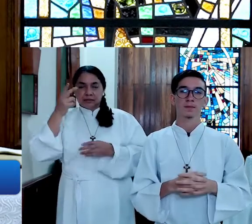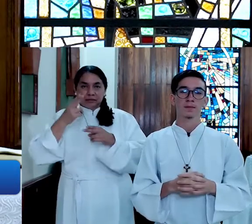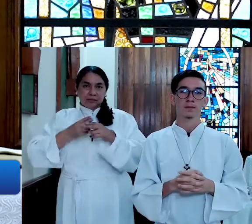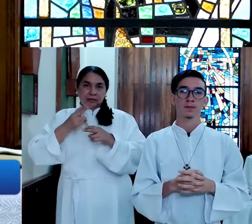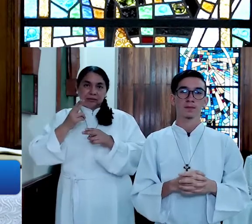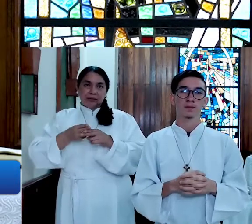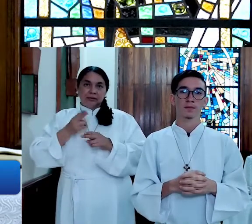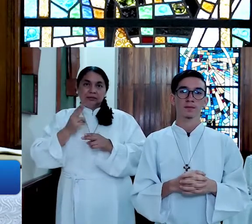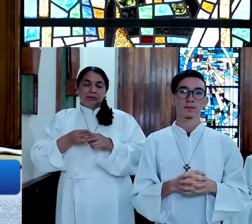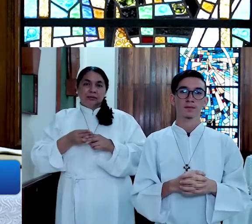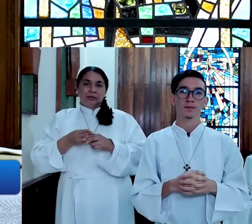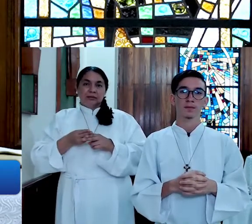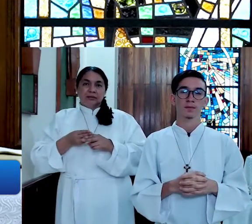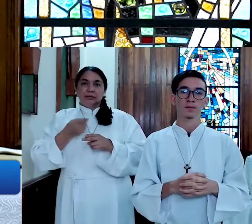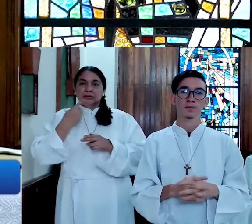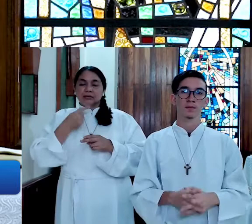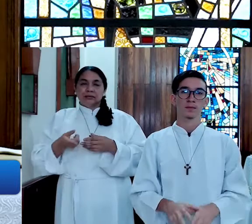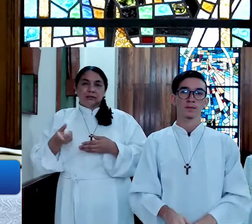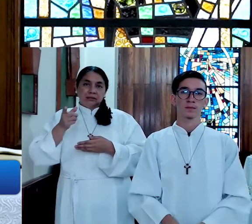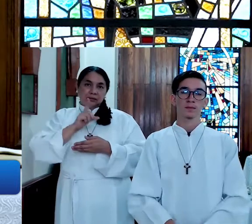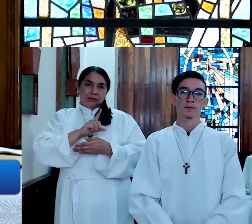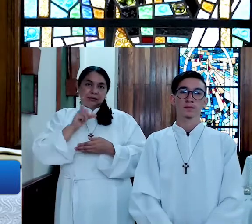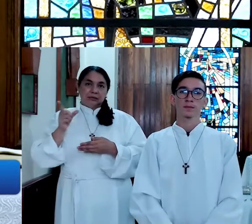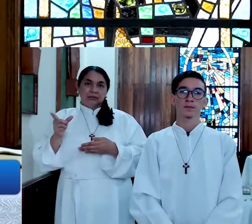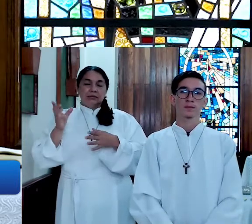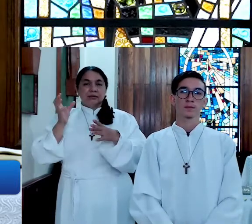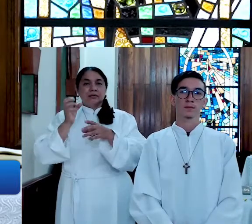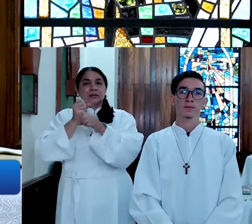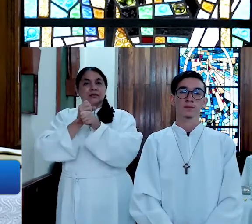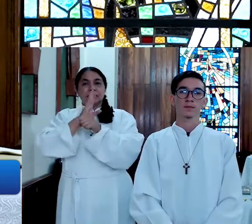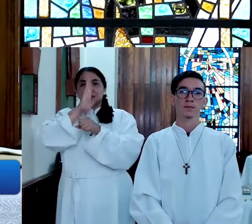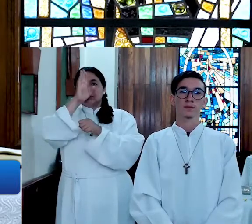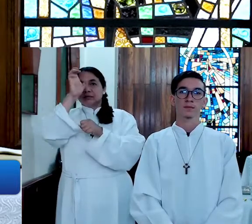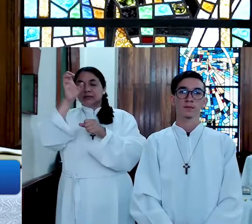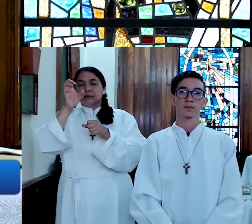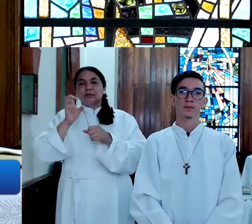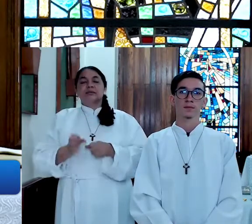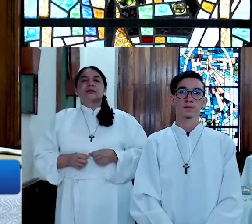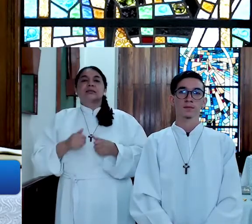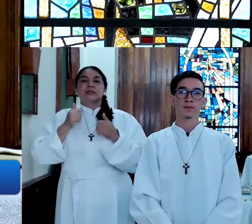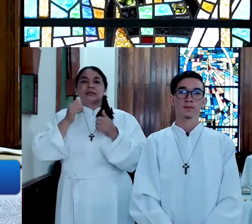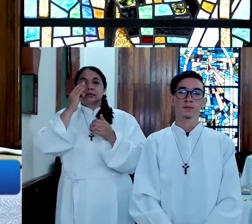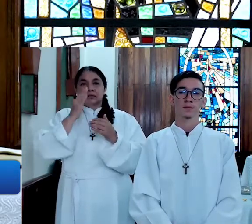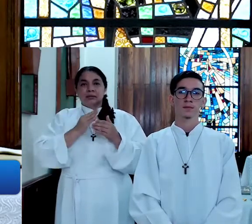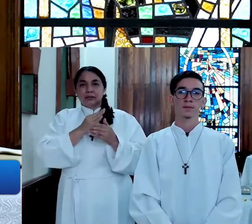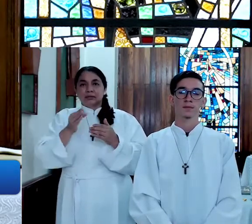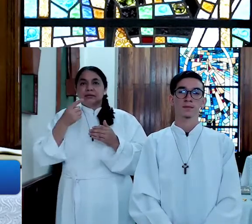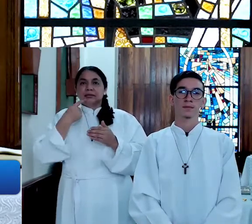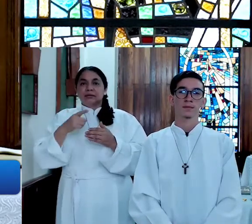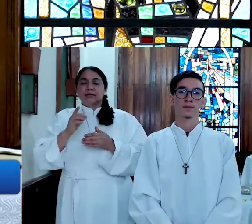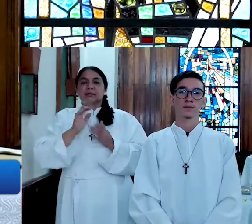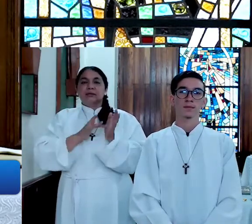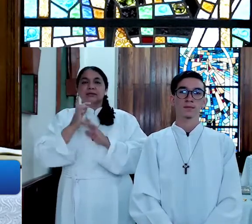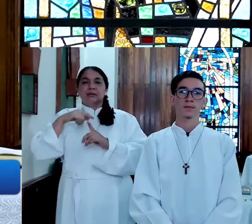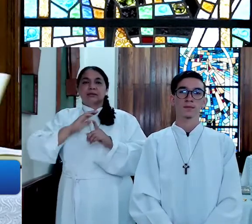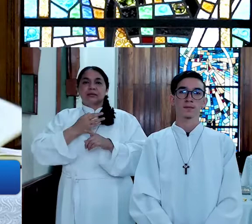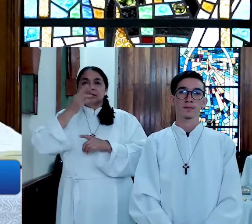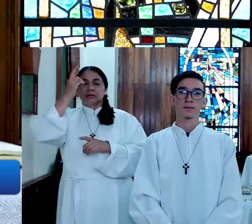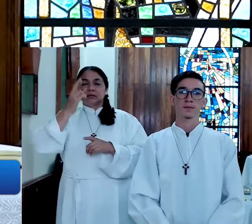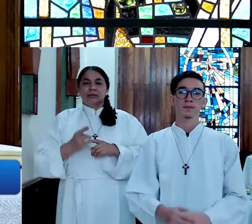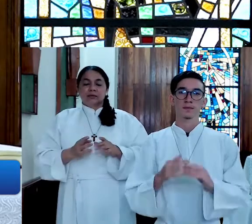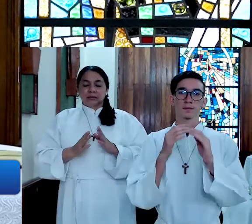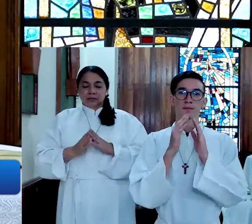nombre y por el bautismo, alcance la eterna bienaventuranza. Por Jesucristo nuestro Señor.